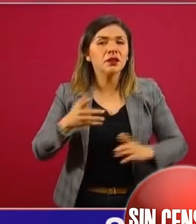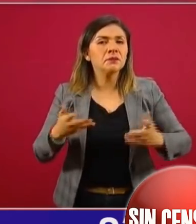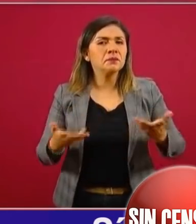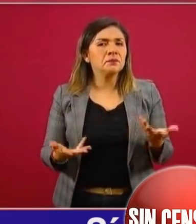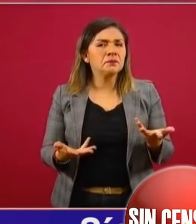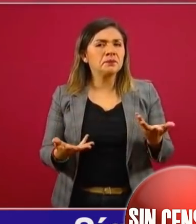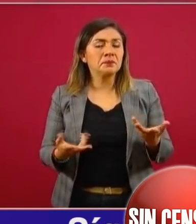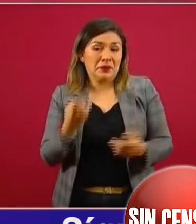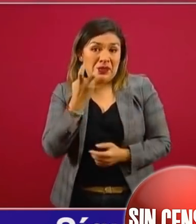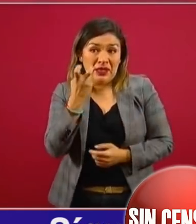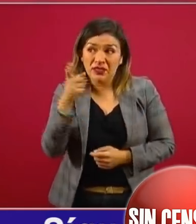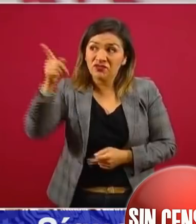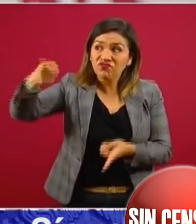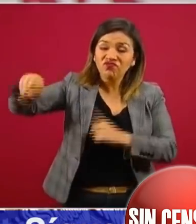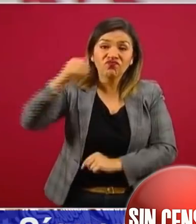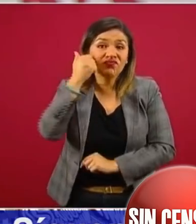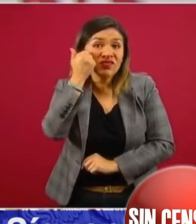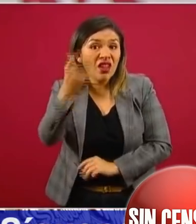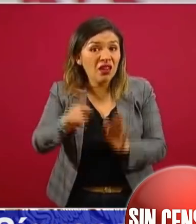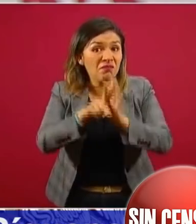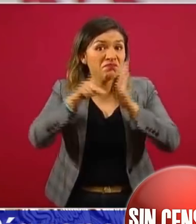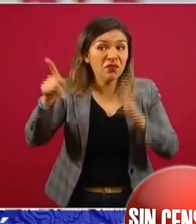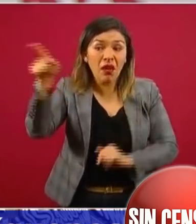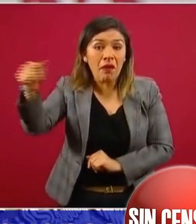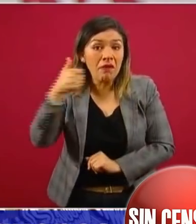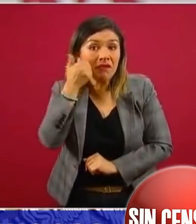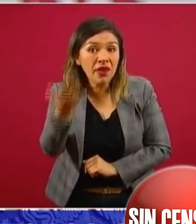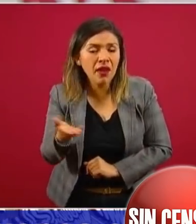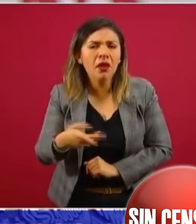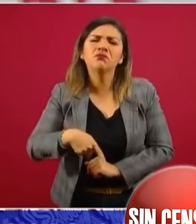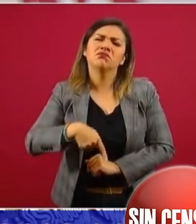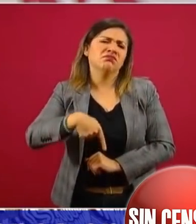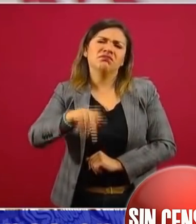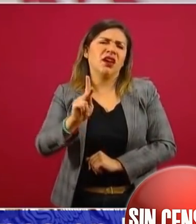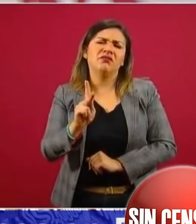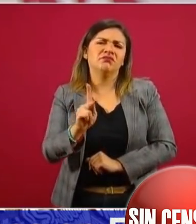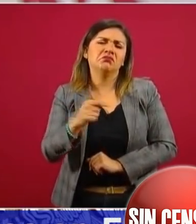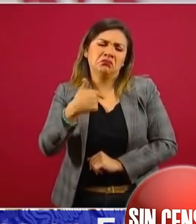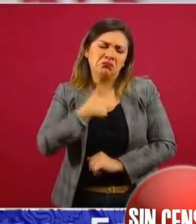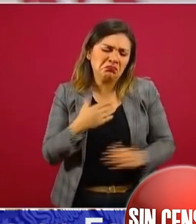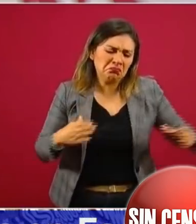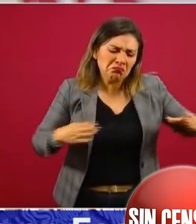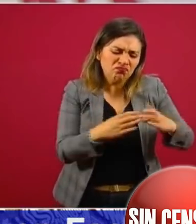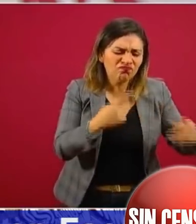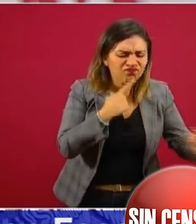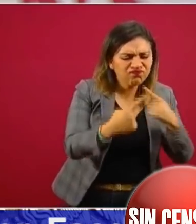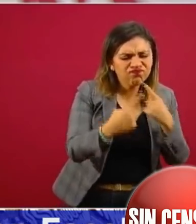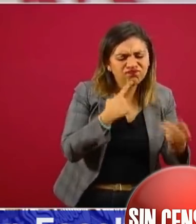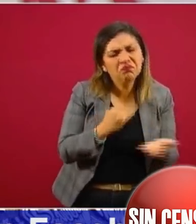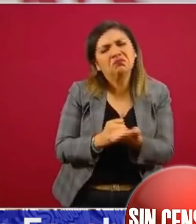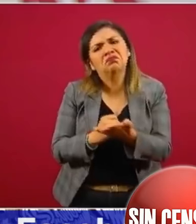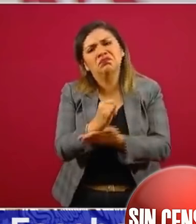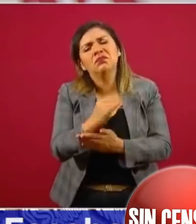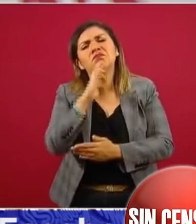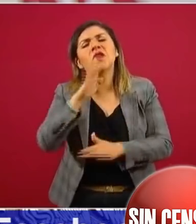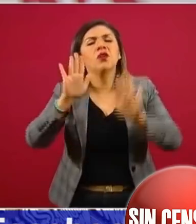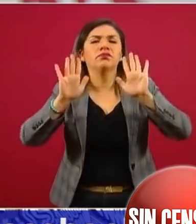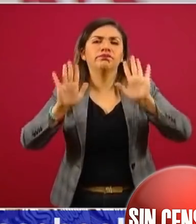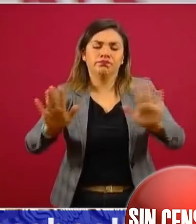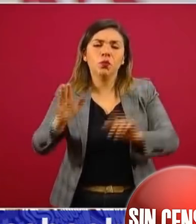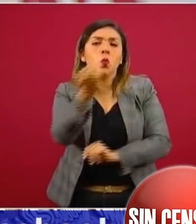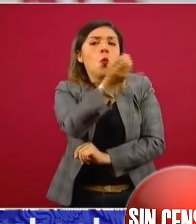Eso es lo que querían, pero decidimos, ¿sí?, poner orden,